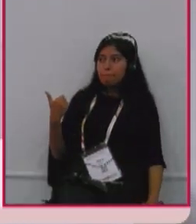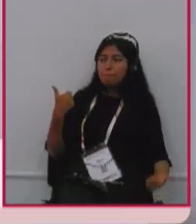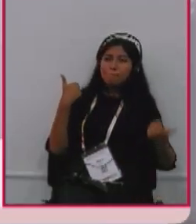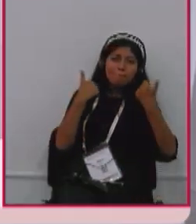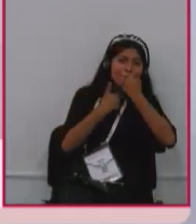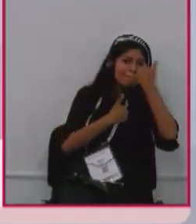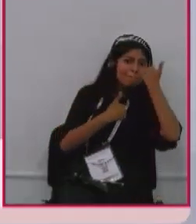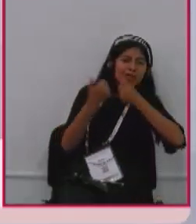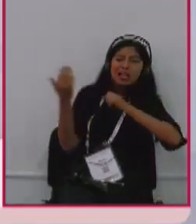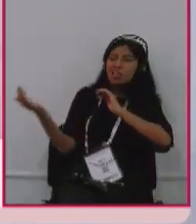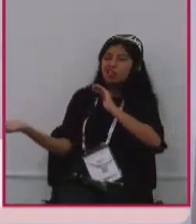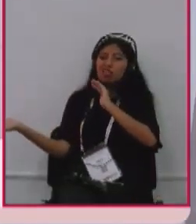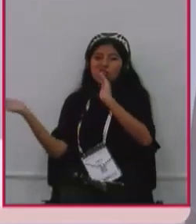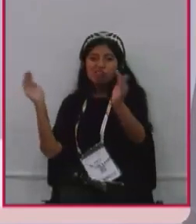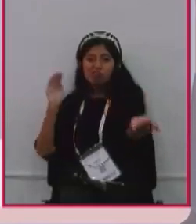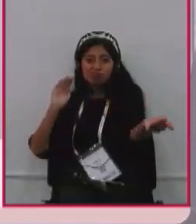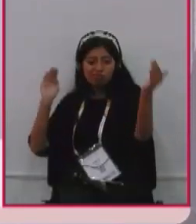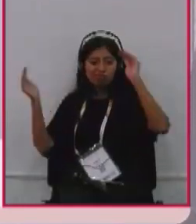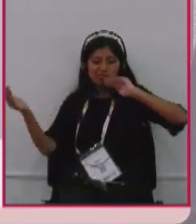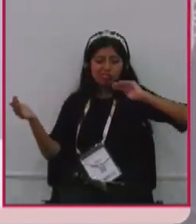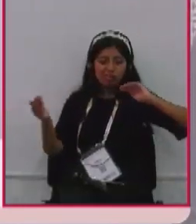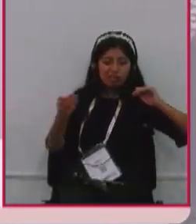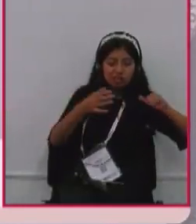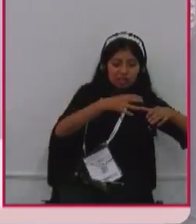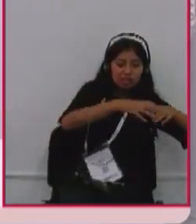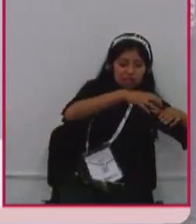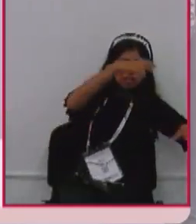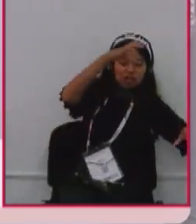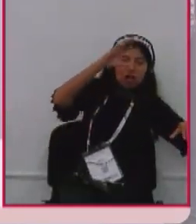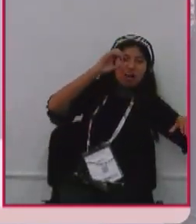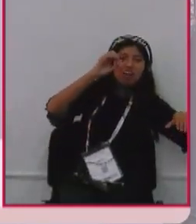la comparación que podría hacer con celdas columna?